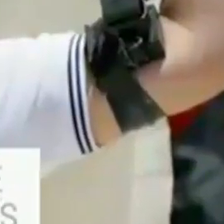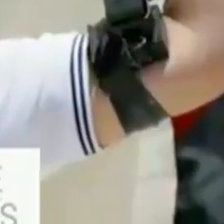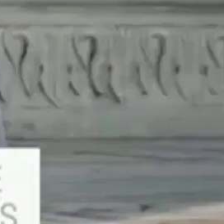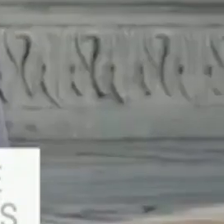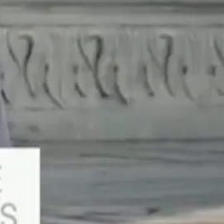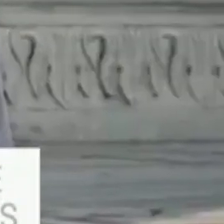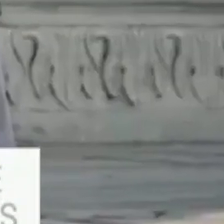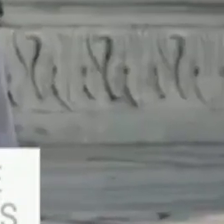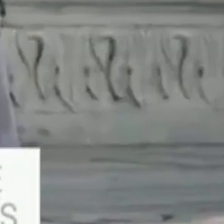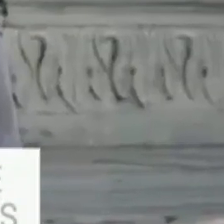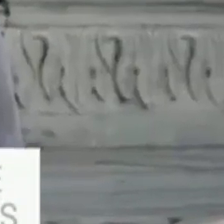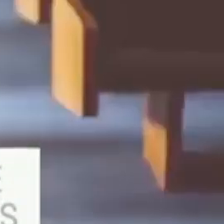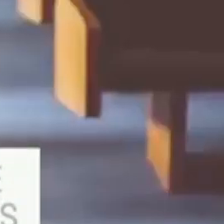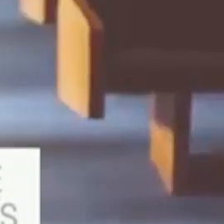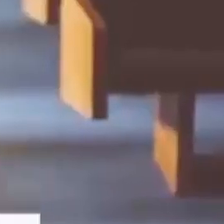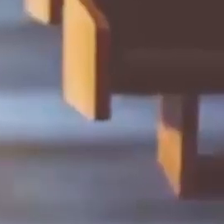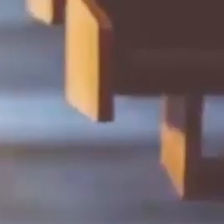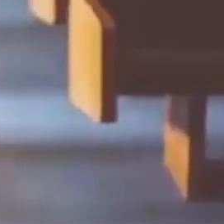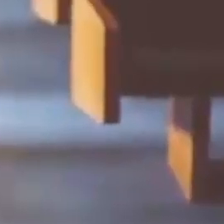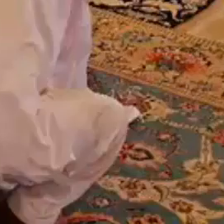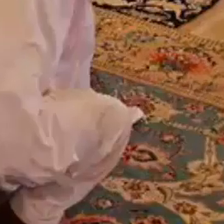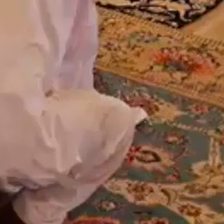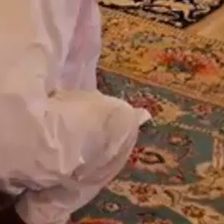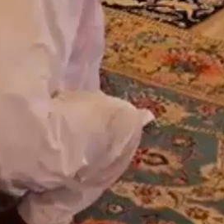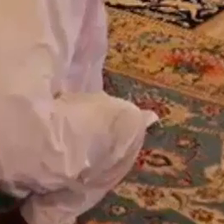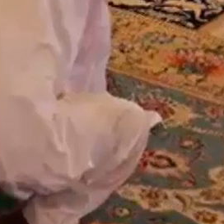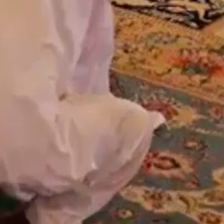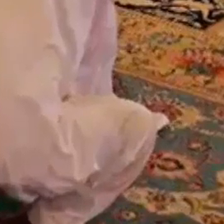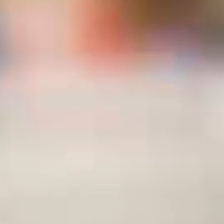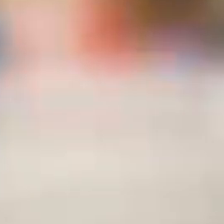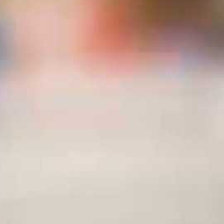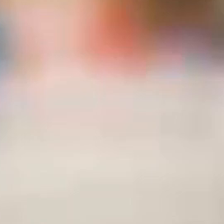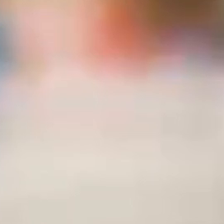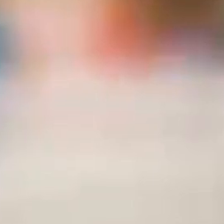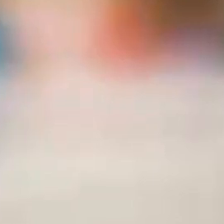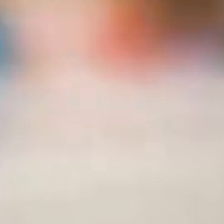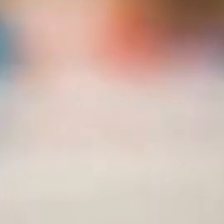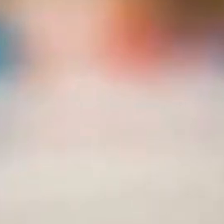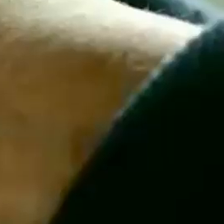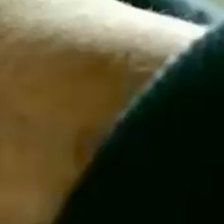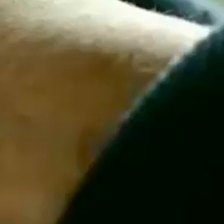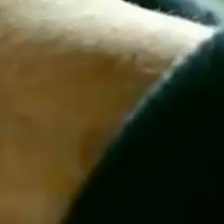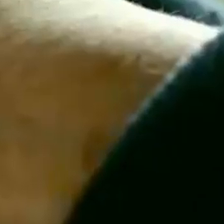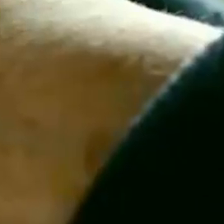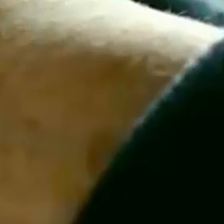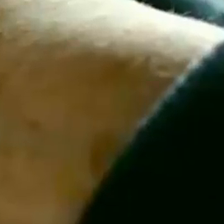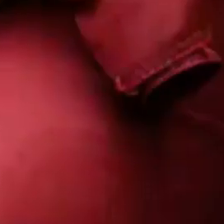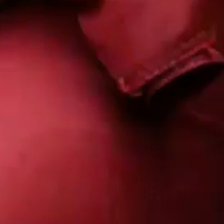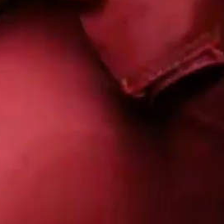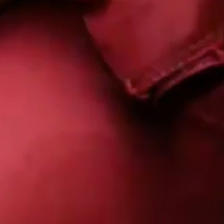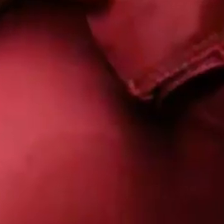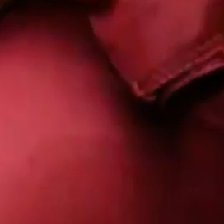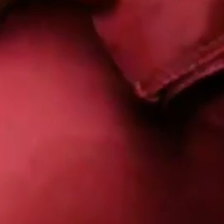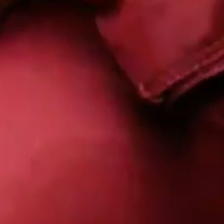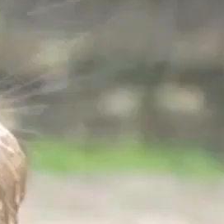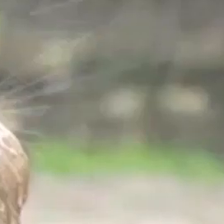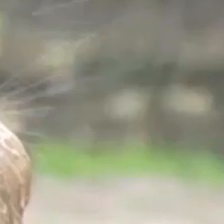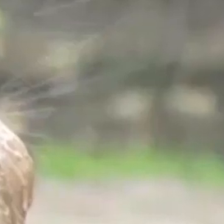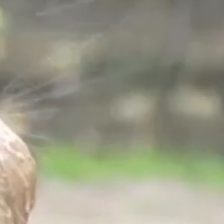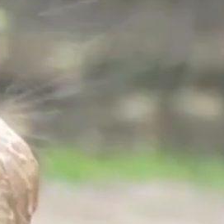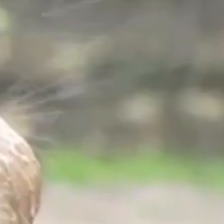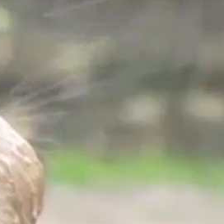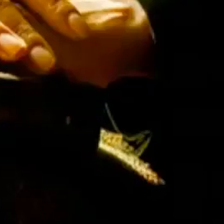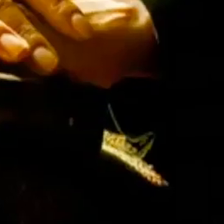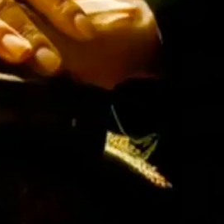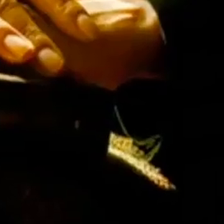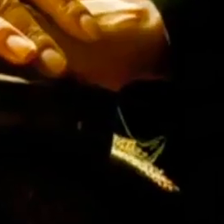cadena universal de fraternidad de los pueblos. Testimonios, cantos y mucha fe. No importa la religión que profesas,